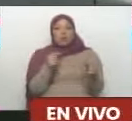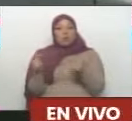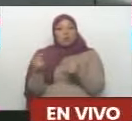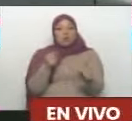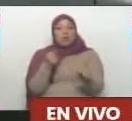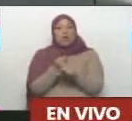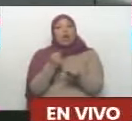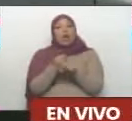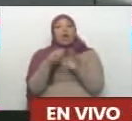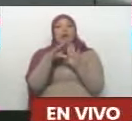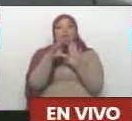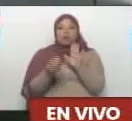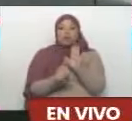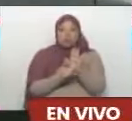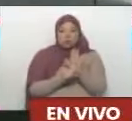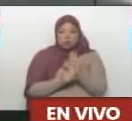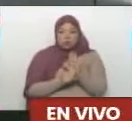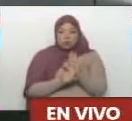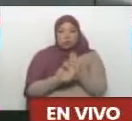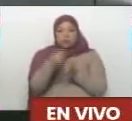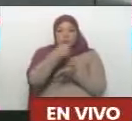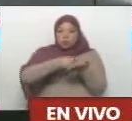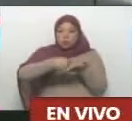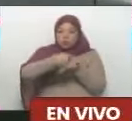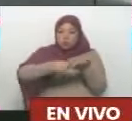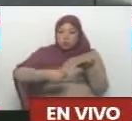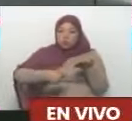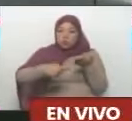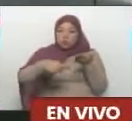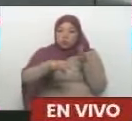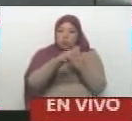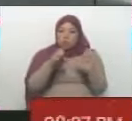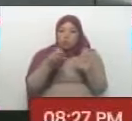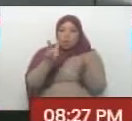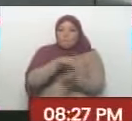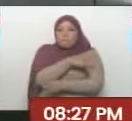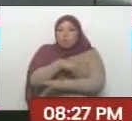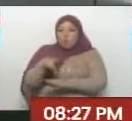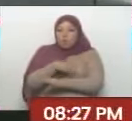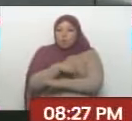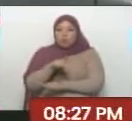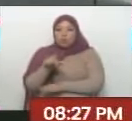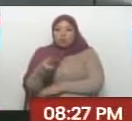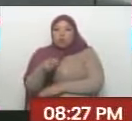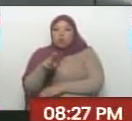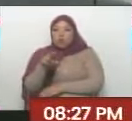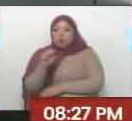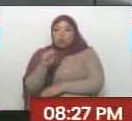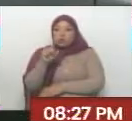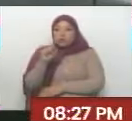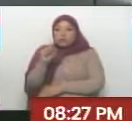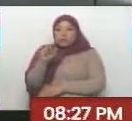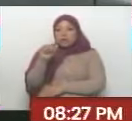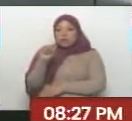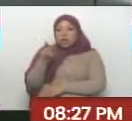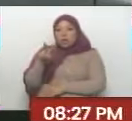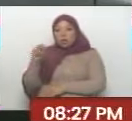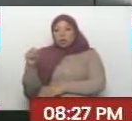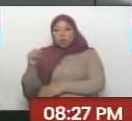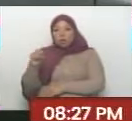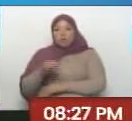de la Constitución, escrito de una sola pieza por el poeta Gustavo Pereira. Así que la